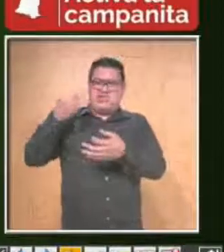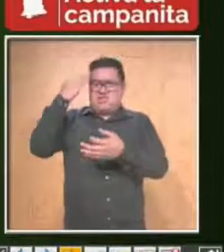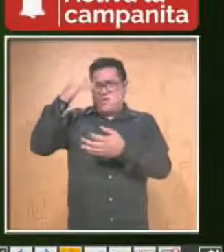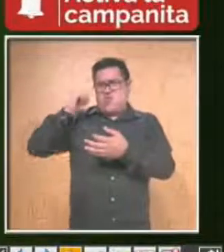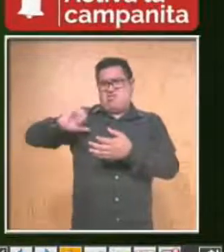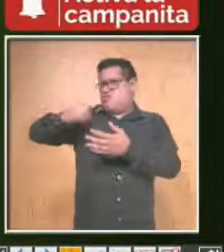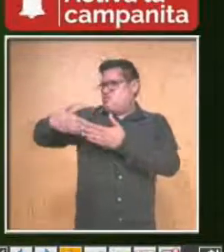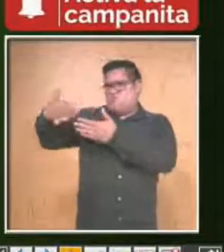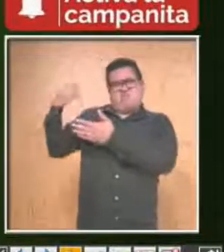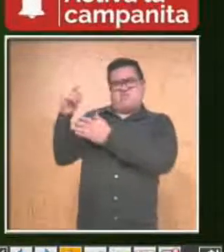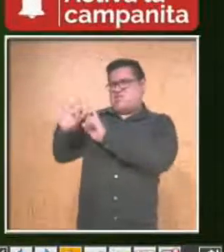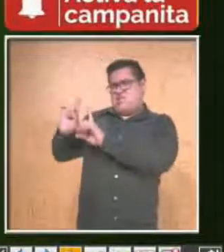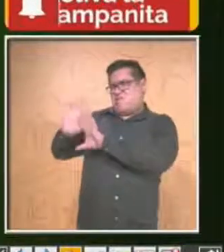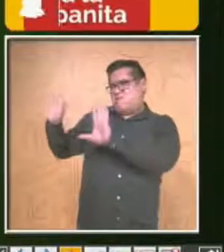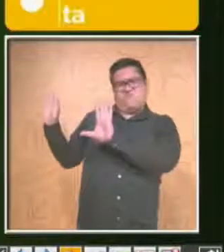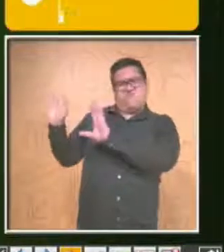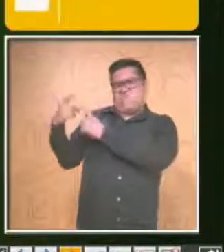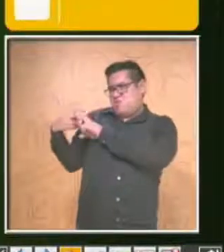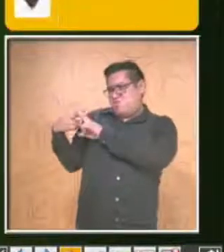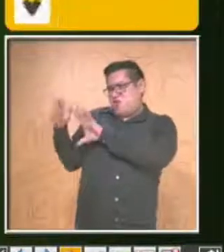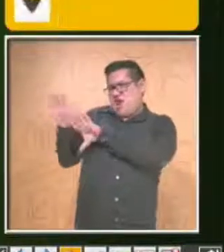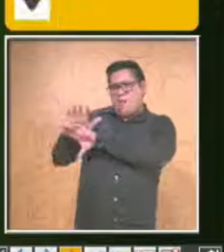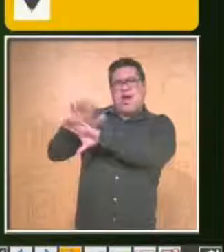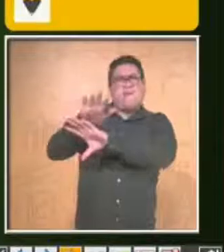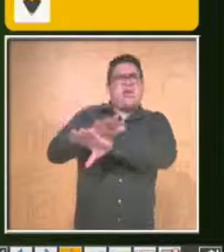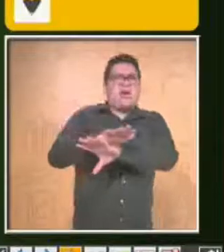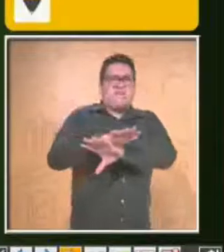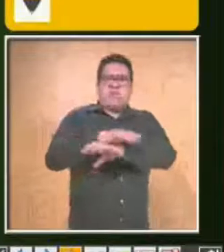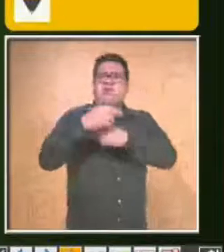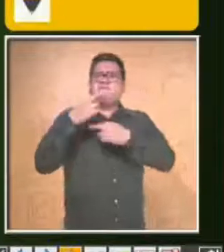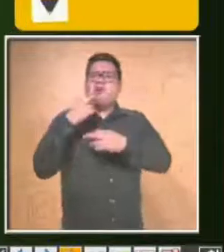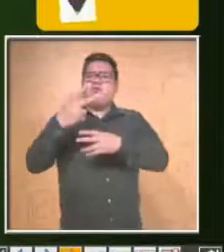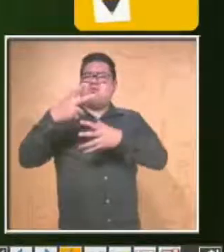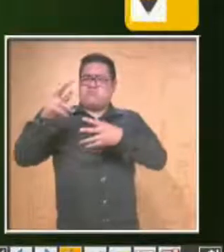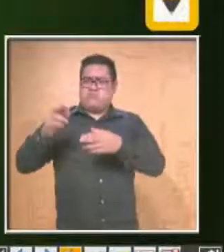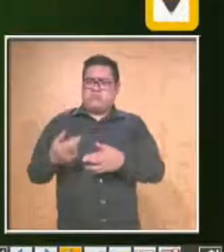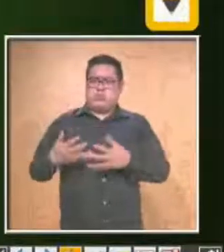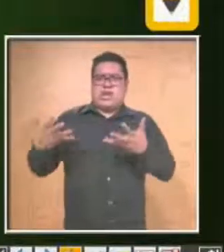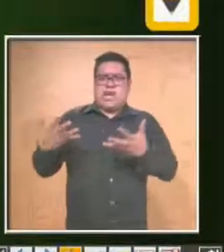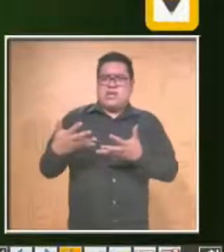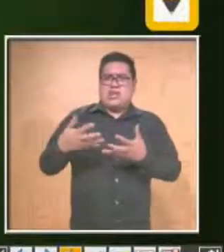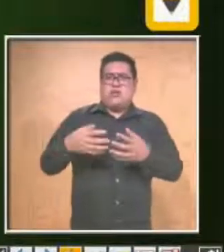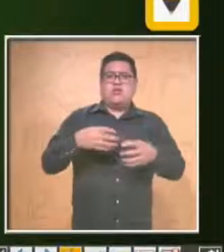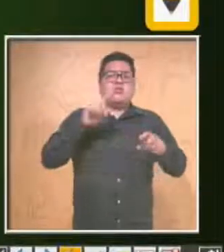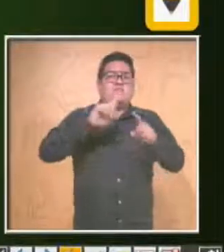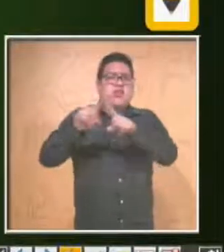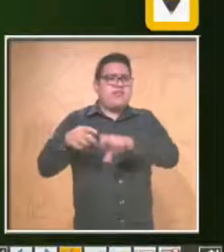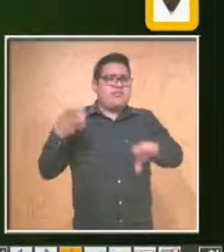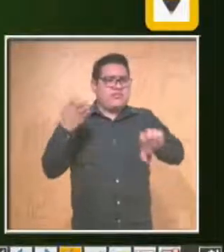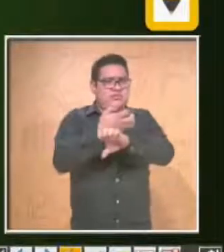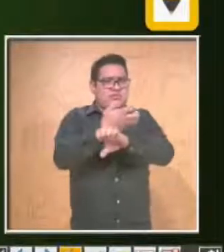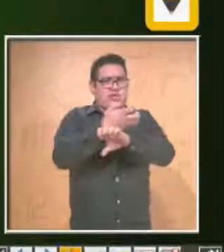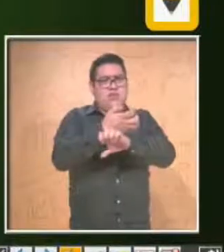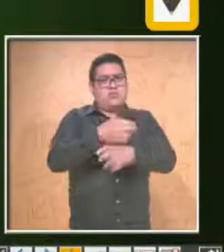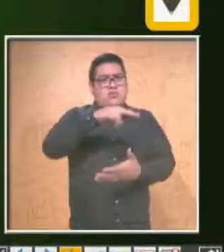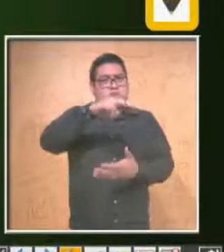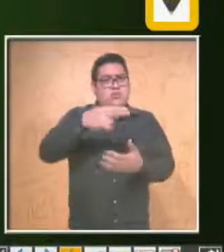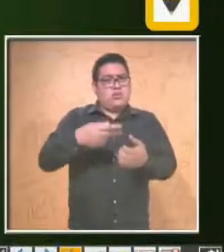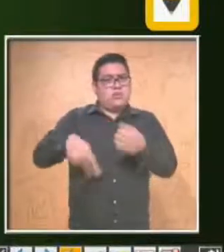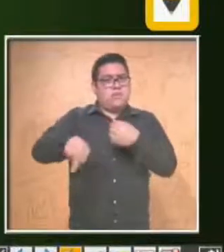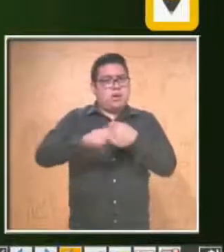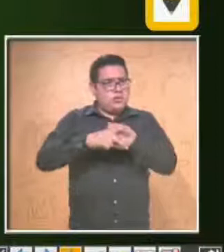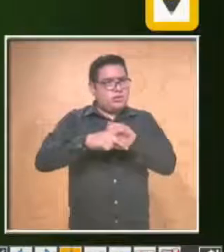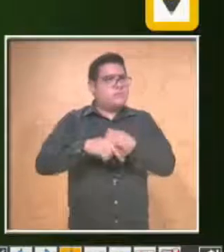empieza gradualmente a debilitarse y por lo tanto se fortalecen los estados nacionales. Es decir, lo que vas a